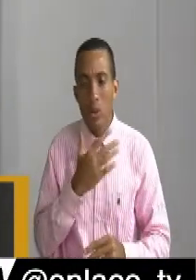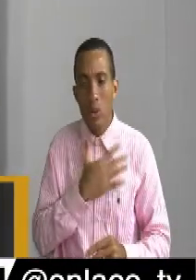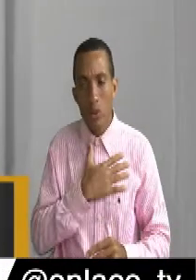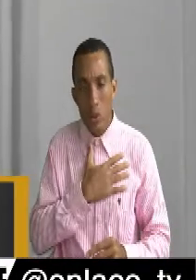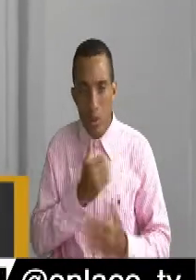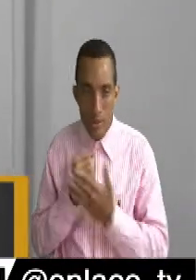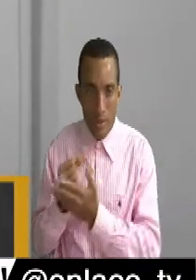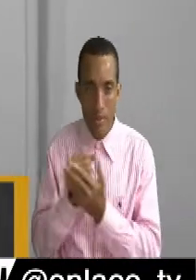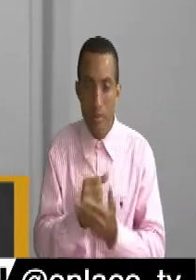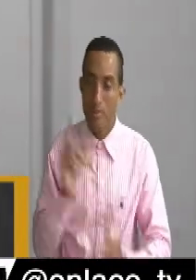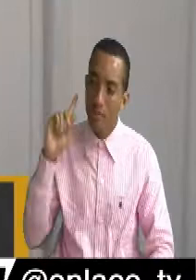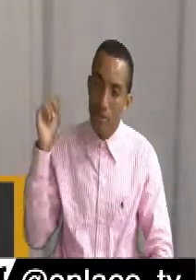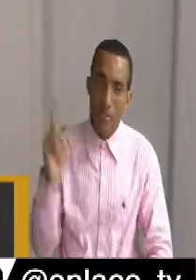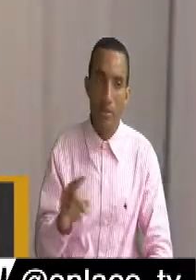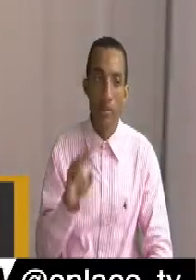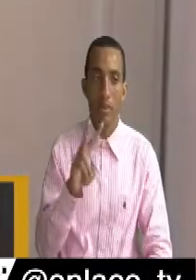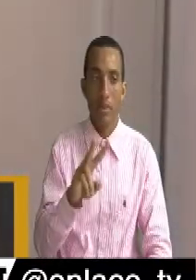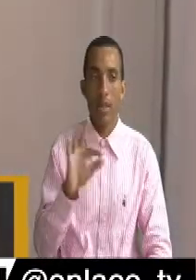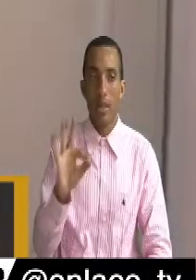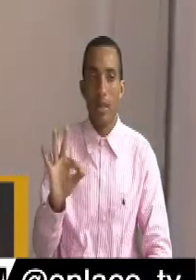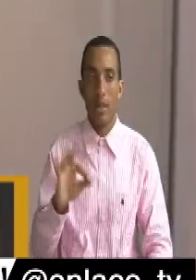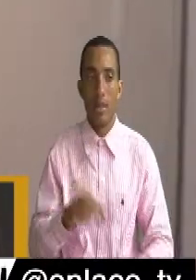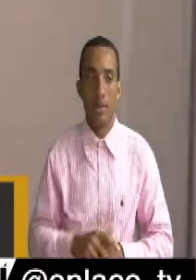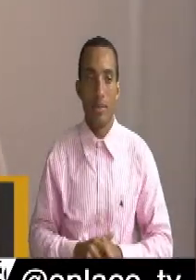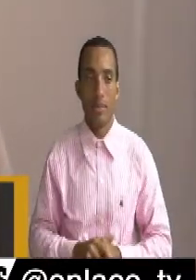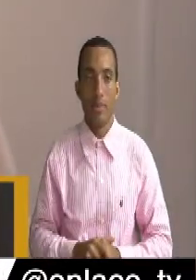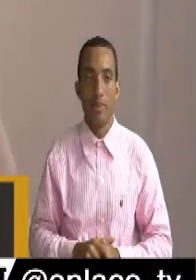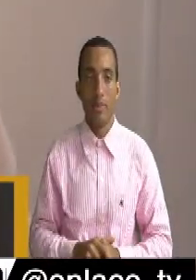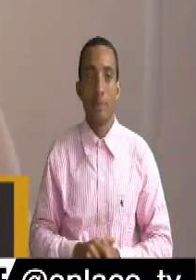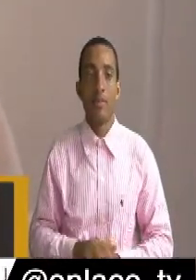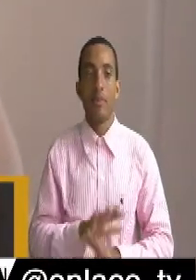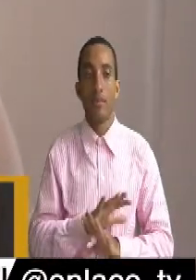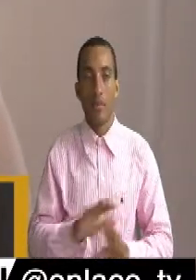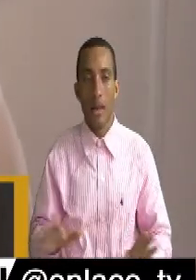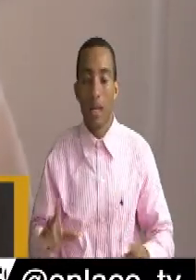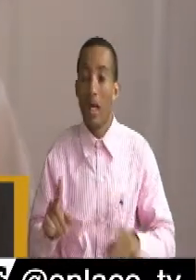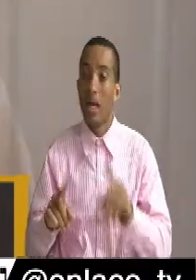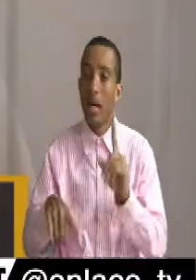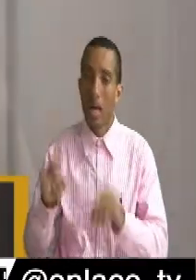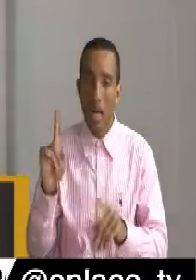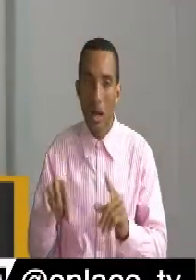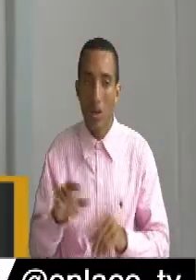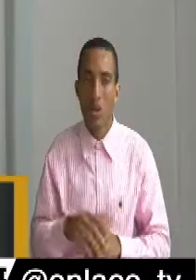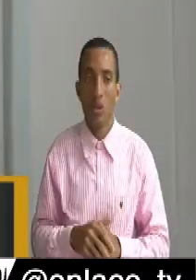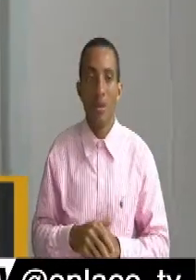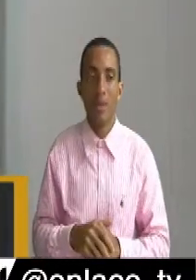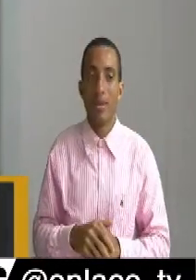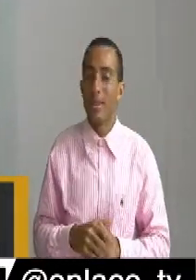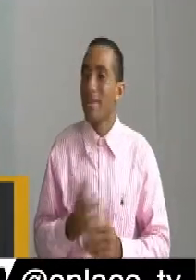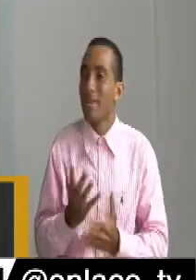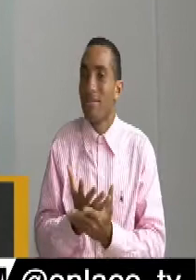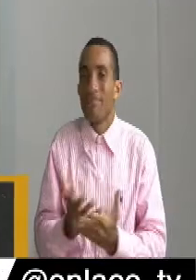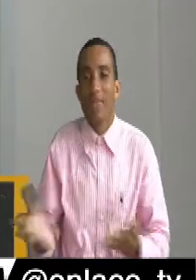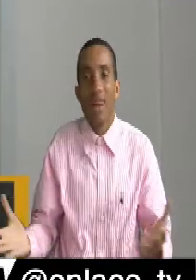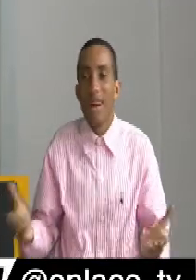institución. De la comodidad de una vida de tal vez caprichos materiales cumplidos, a la realidad de ver que en lo banal no hallaba